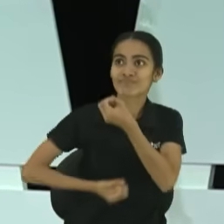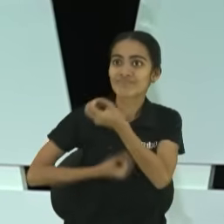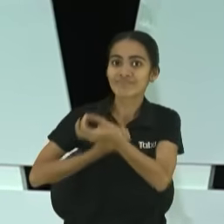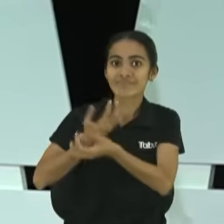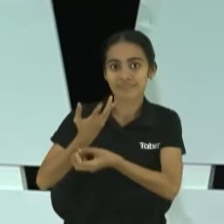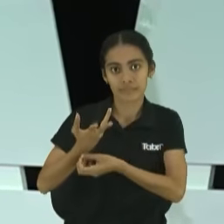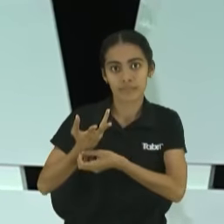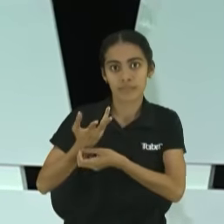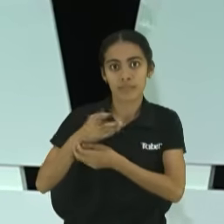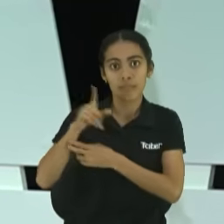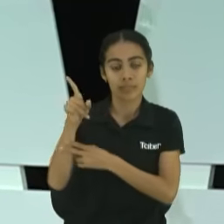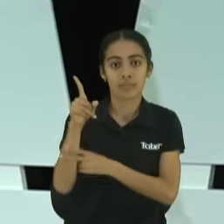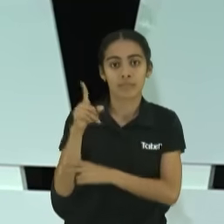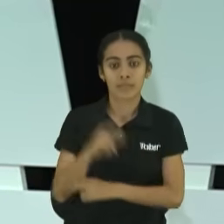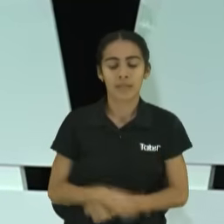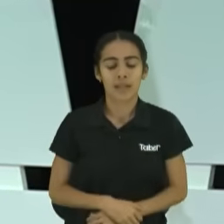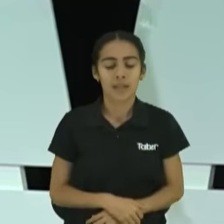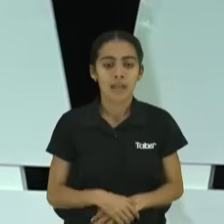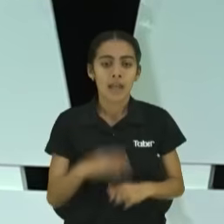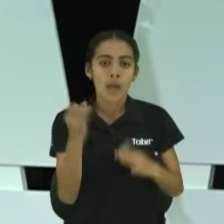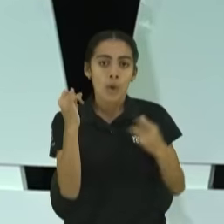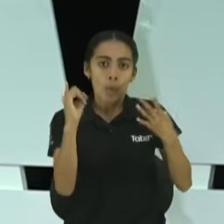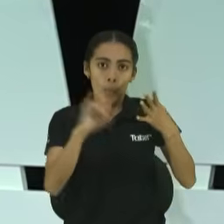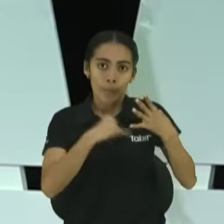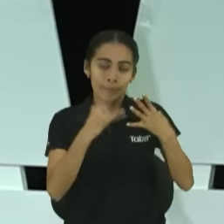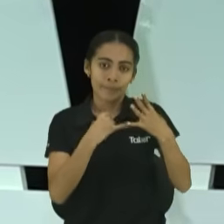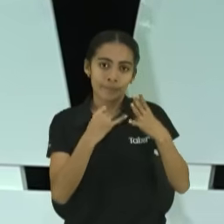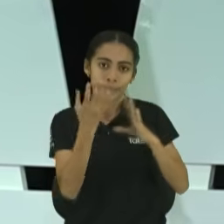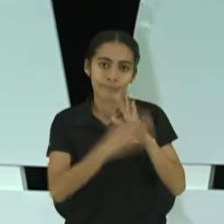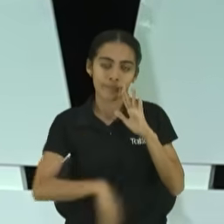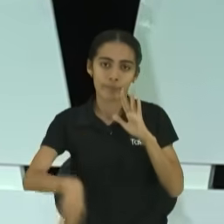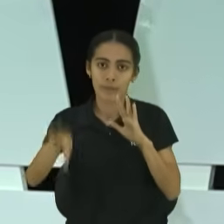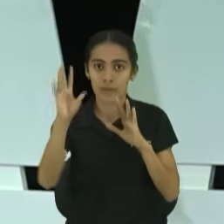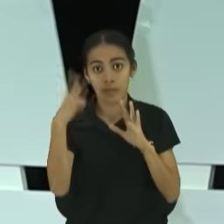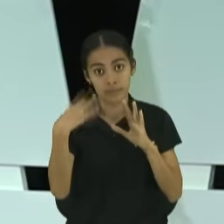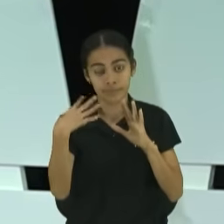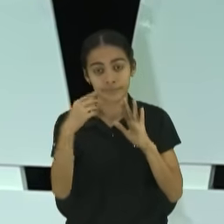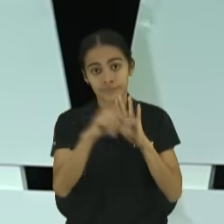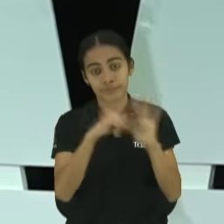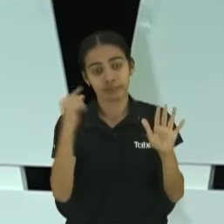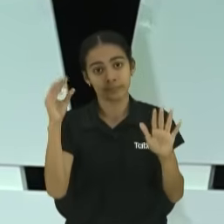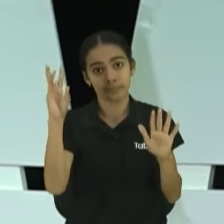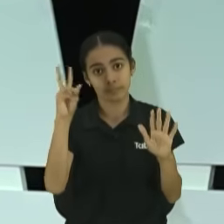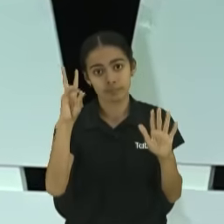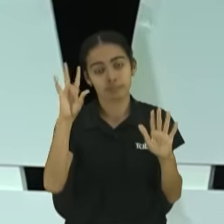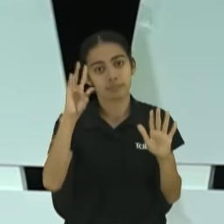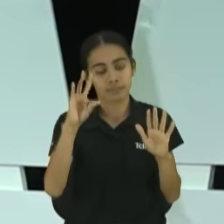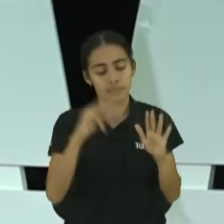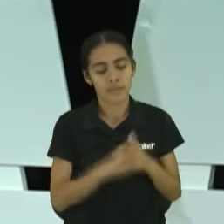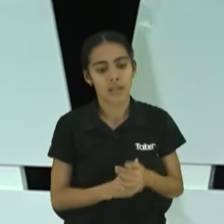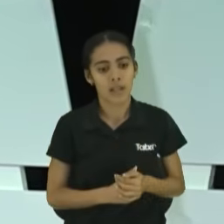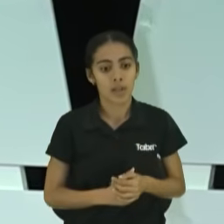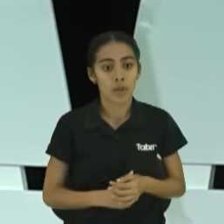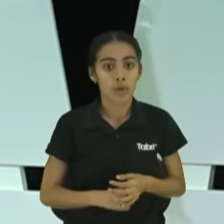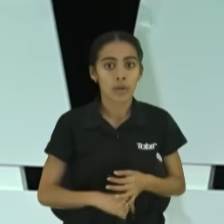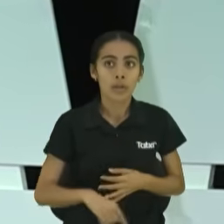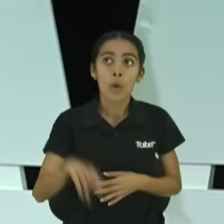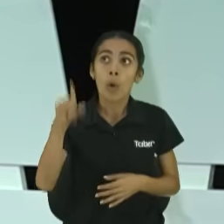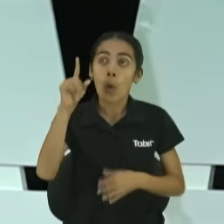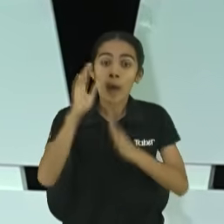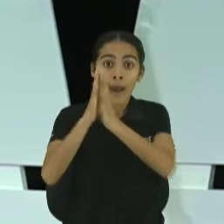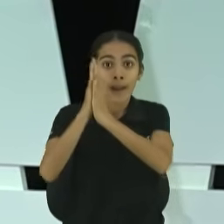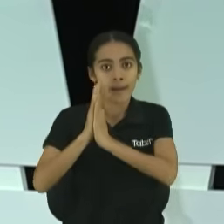la palabra del Señor en Juan 14, 16 y 17. Y yo rogaré al Padre y os dará otro Consolador para que esté